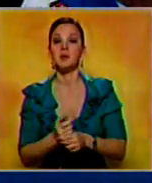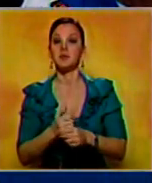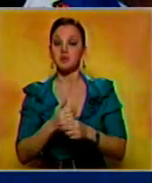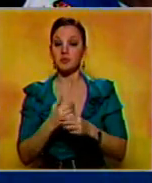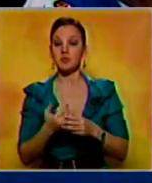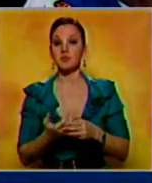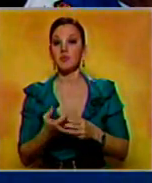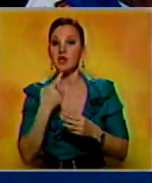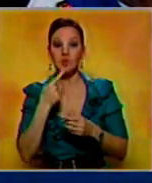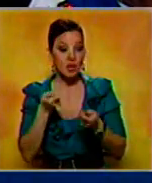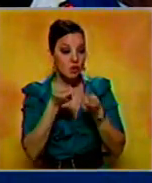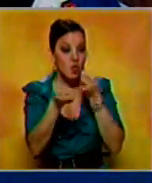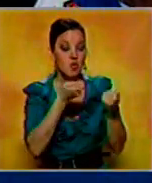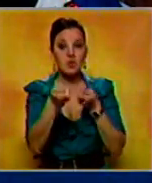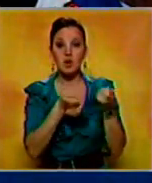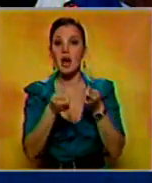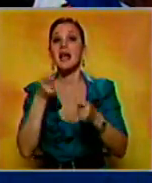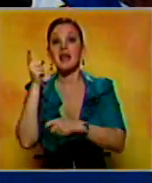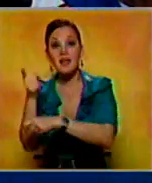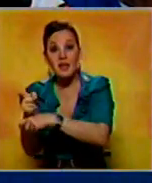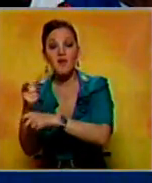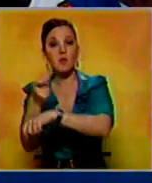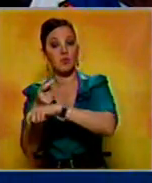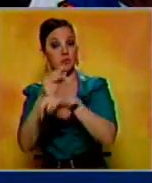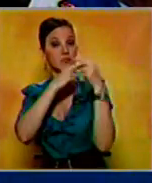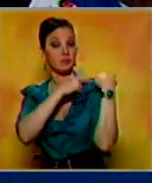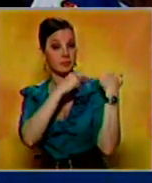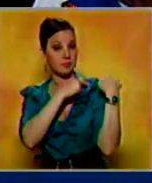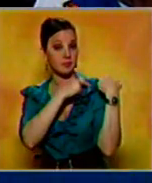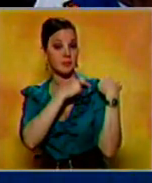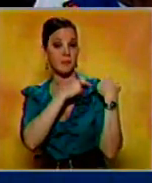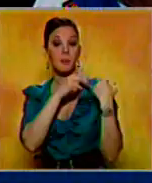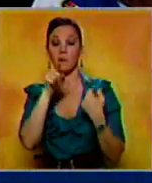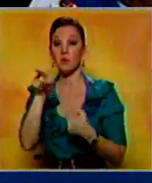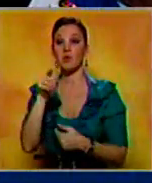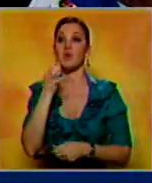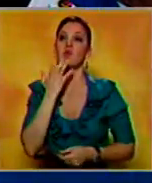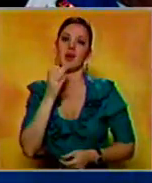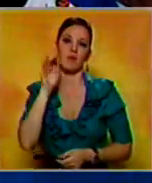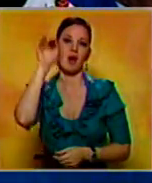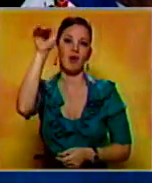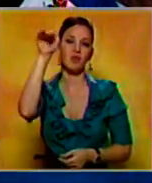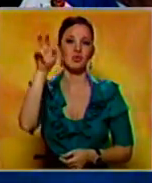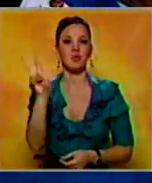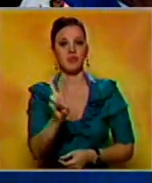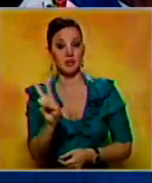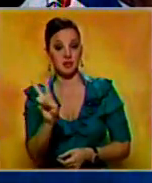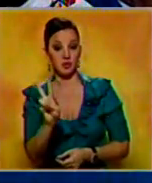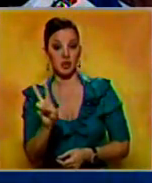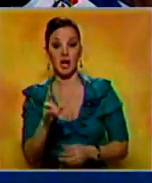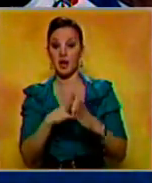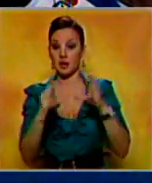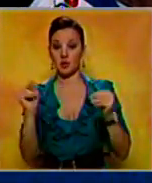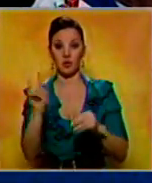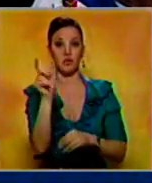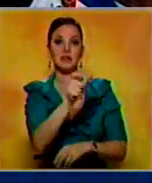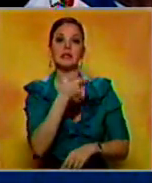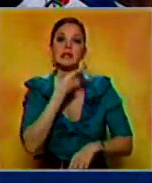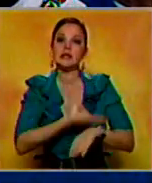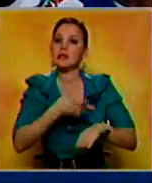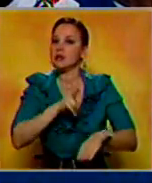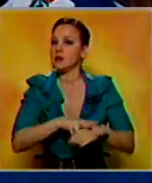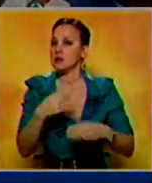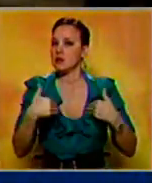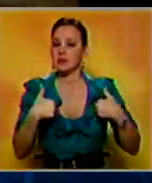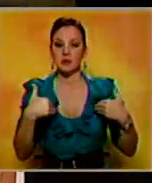burocracia, que debe convertirse en un gobierno responsable, entonces lo que le espera a Venezuela, lo que le espera a los venezolanos, es mucho peor de lo que estamos